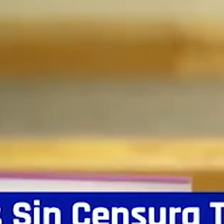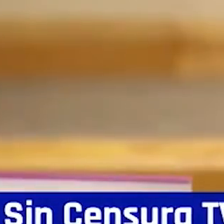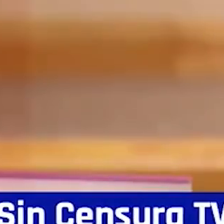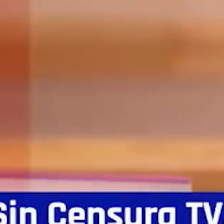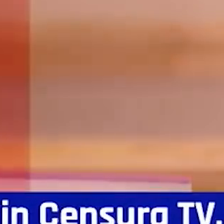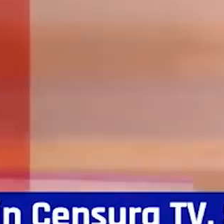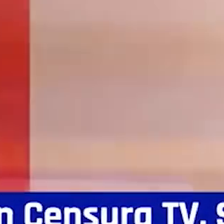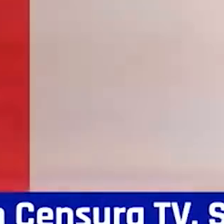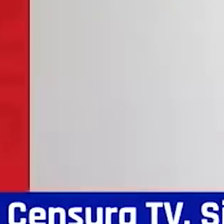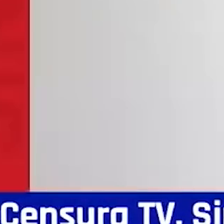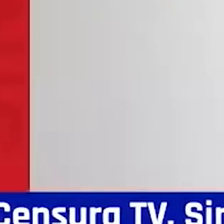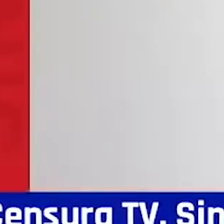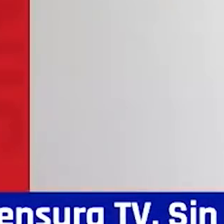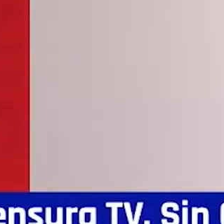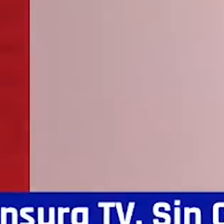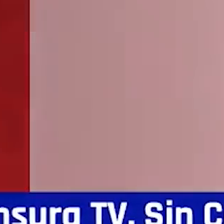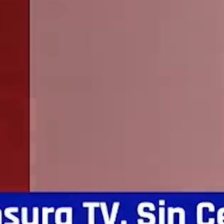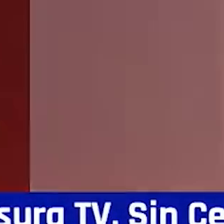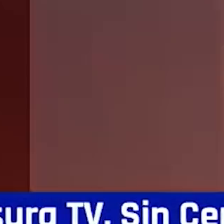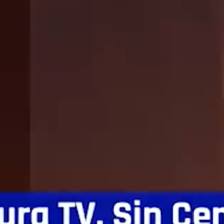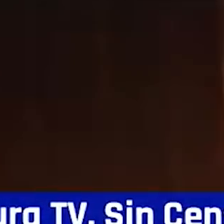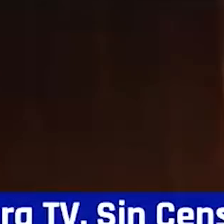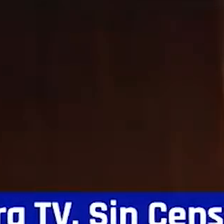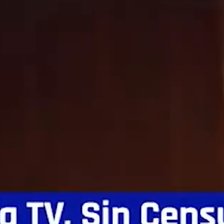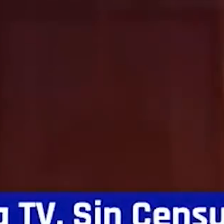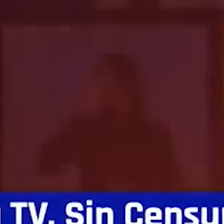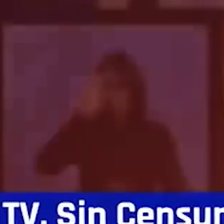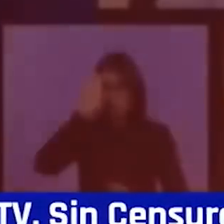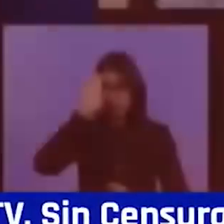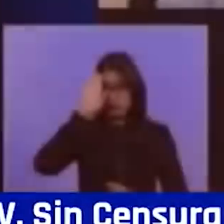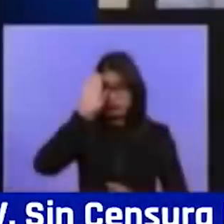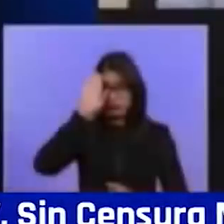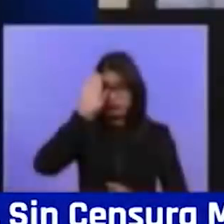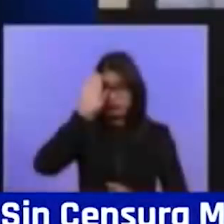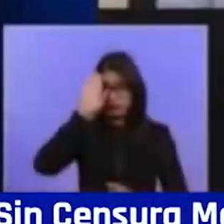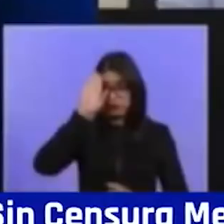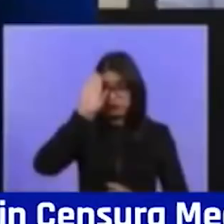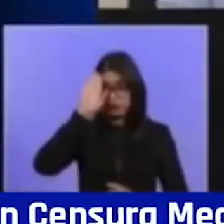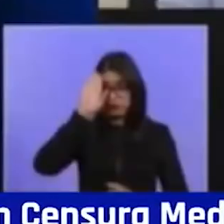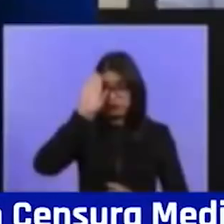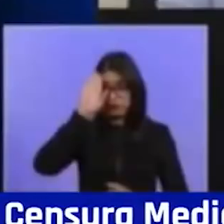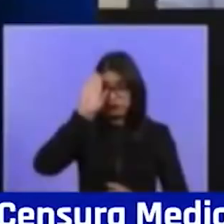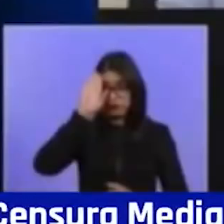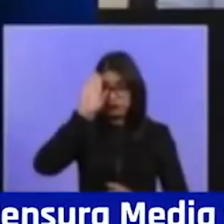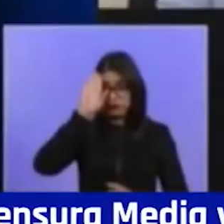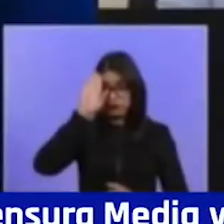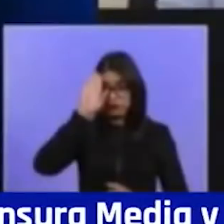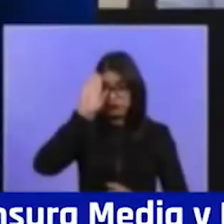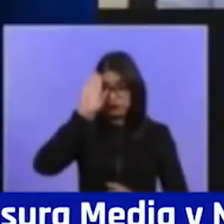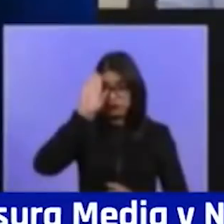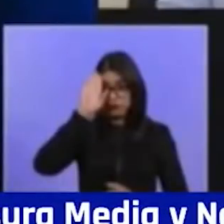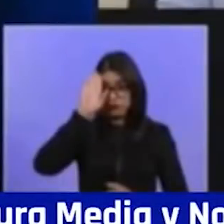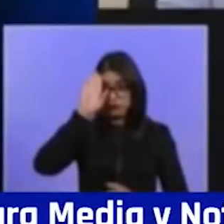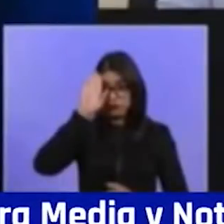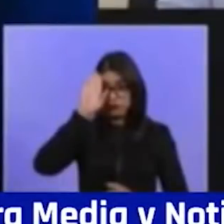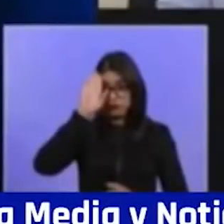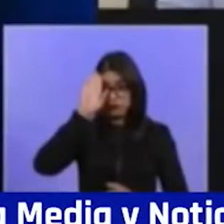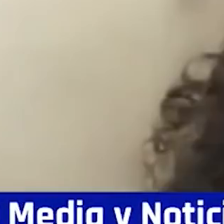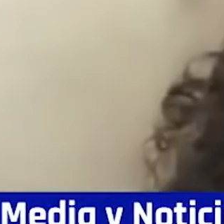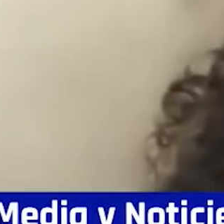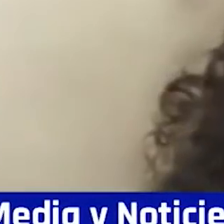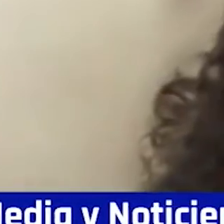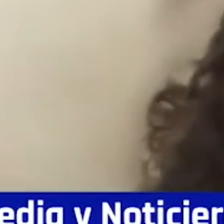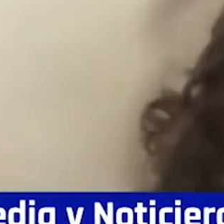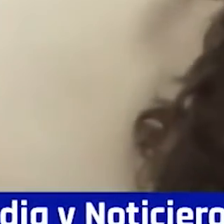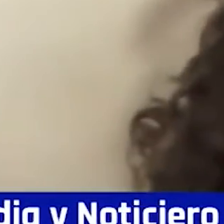tribunal les dice, el que no tengas dinero no es pretexto para no hacer la revocación de mandato, así que habrá ajustes que se tendrán que hacer